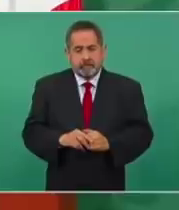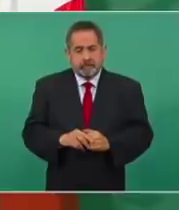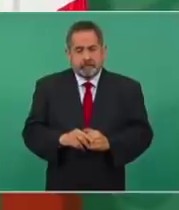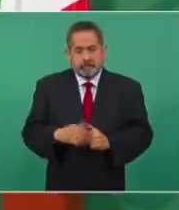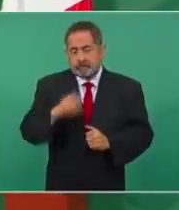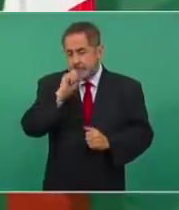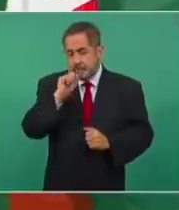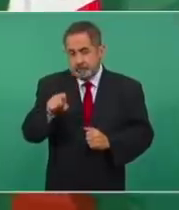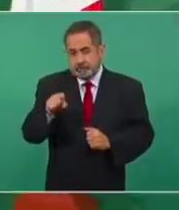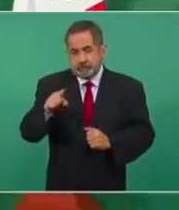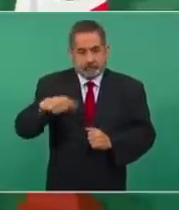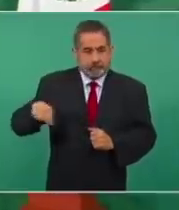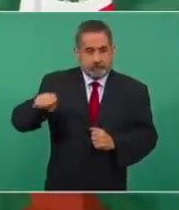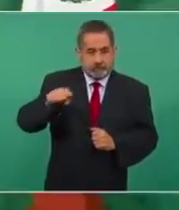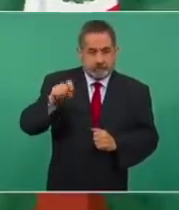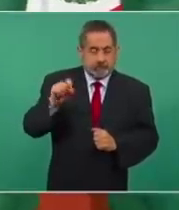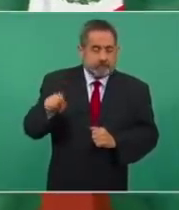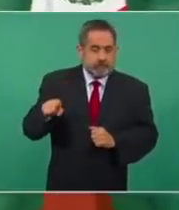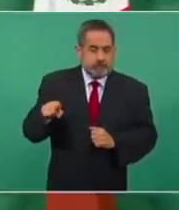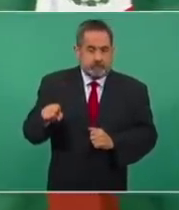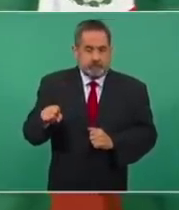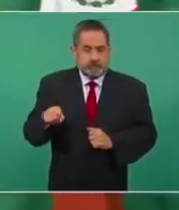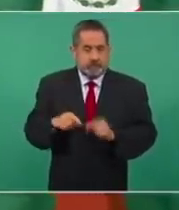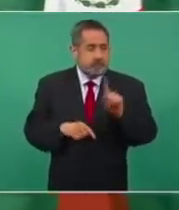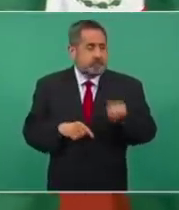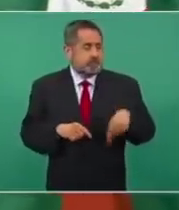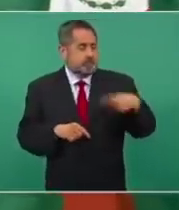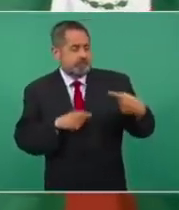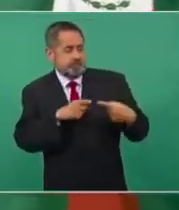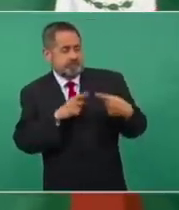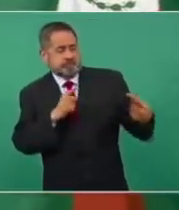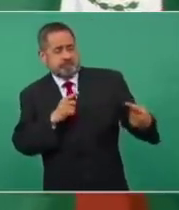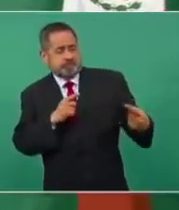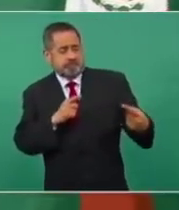Y también los que no nos ven con buenos ojos,